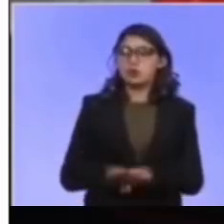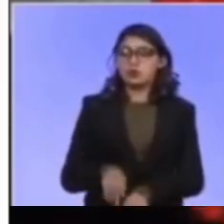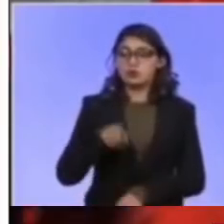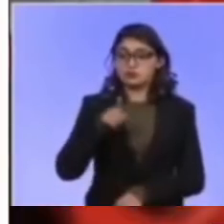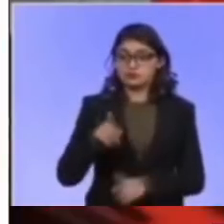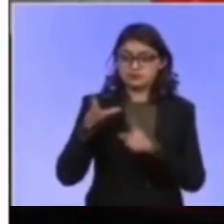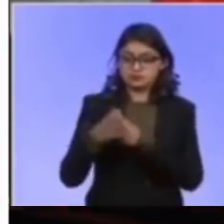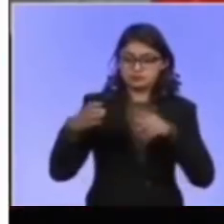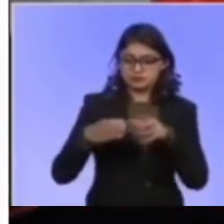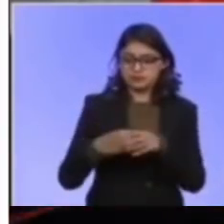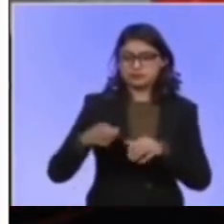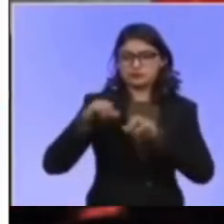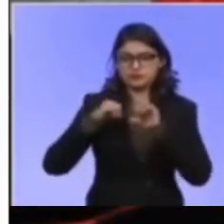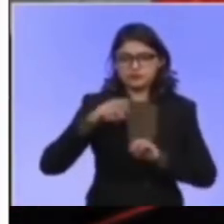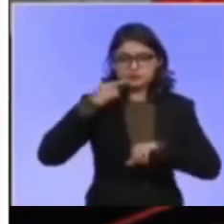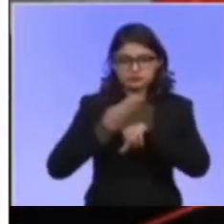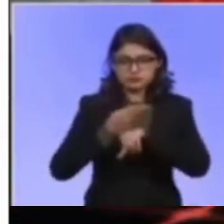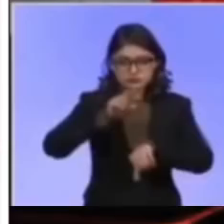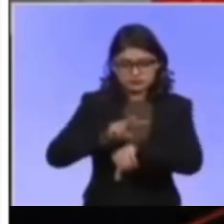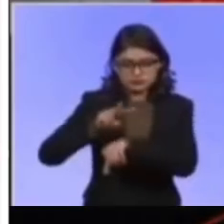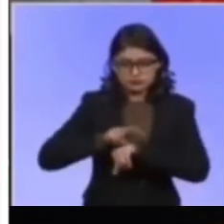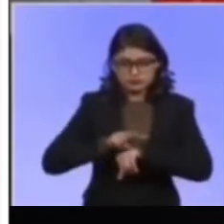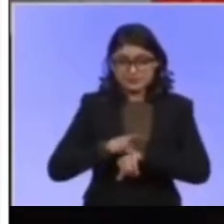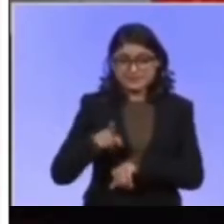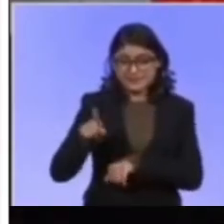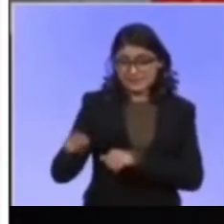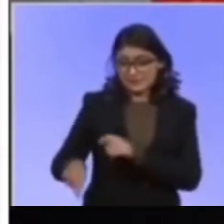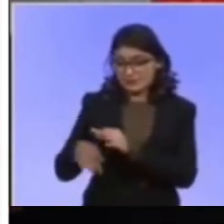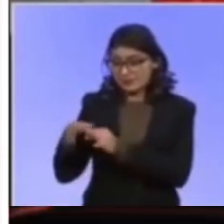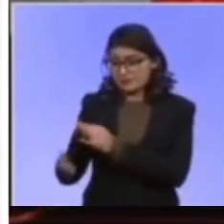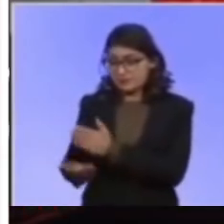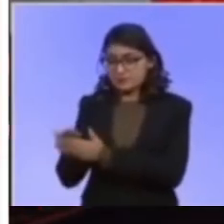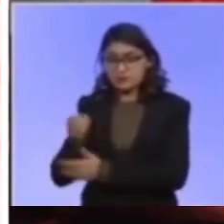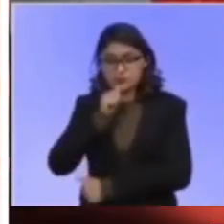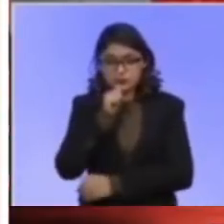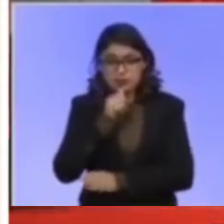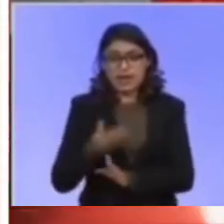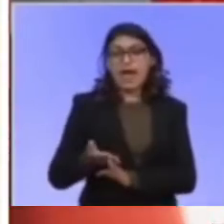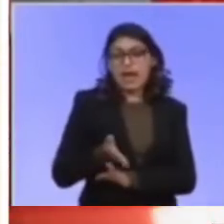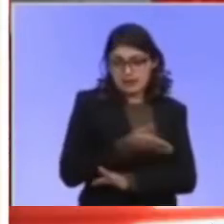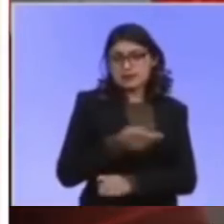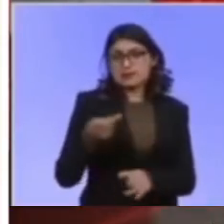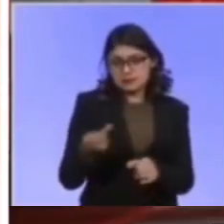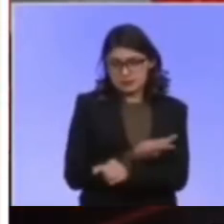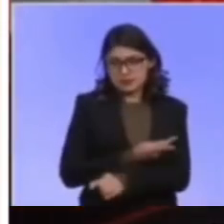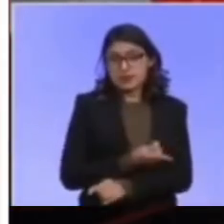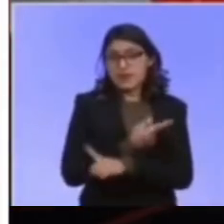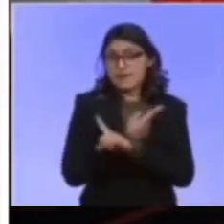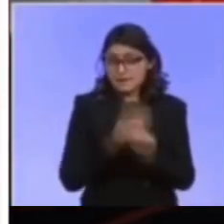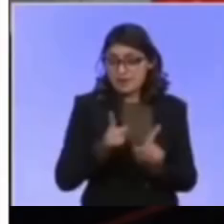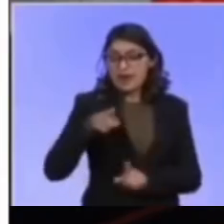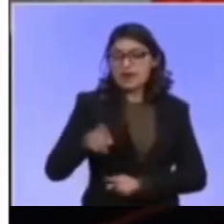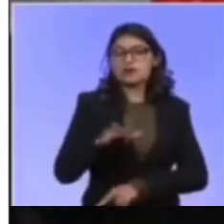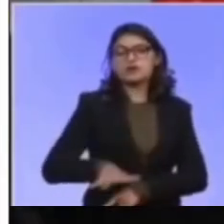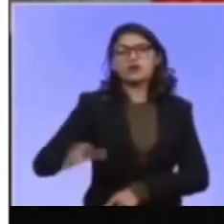claramente que tienes el derecho de ser votado y votar al menos que un juez te haya quitado